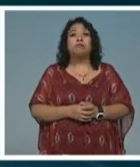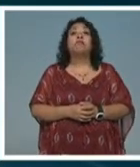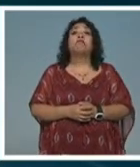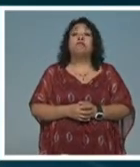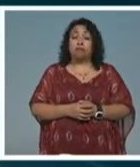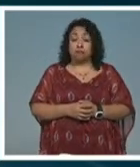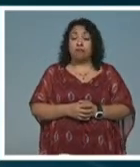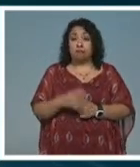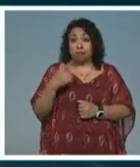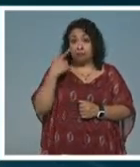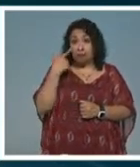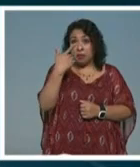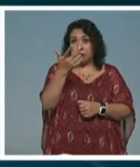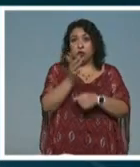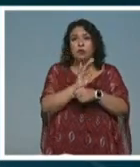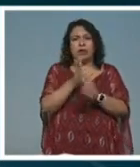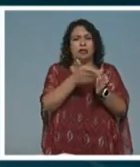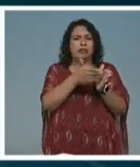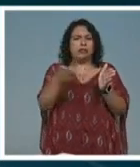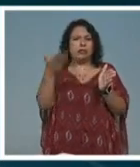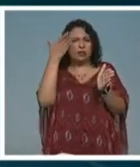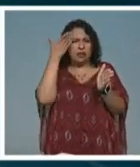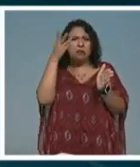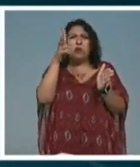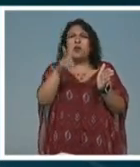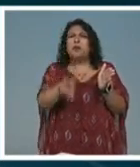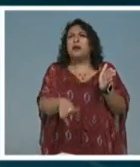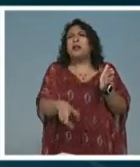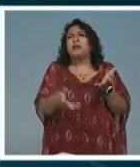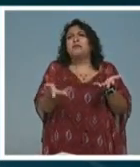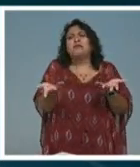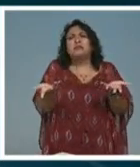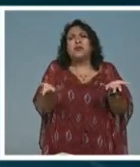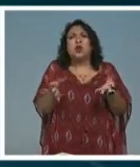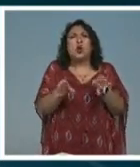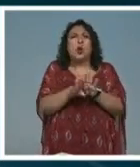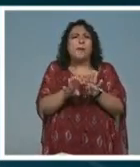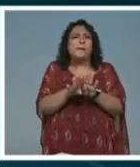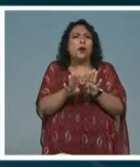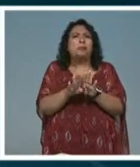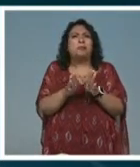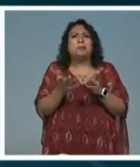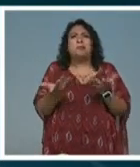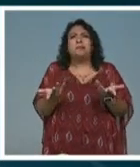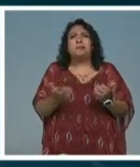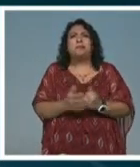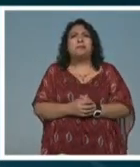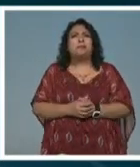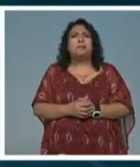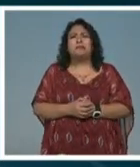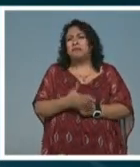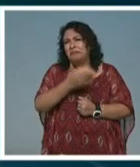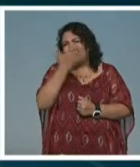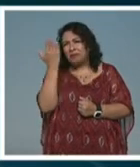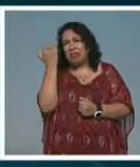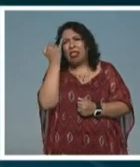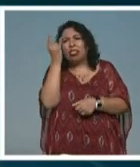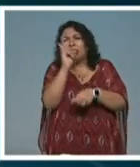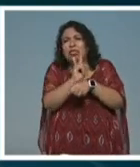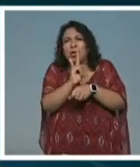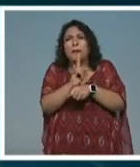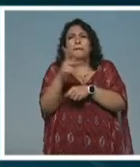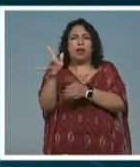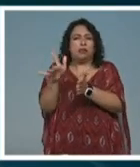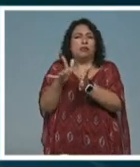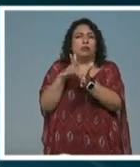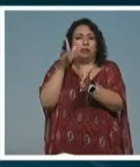Bueno, pues ahí se retrata una época, efectivamente, es como pues, una, no sé si es una ficción, pero está basada